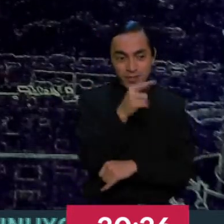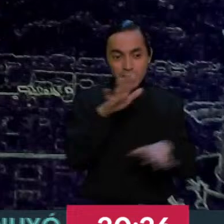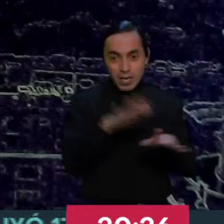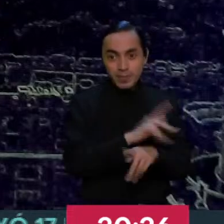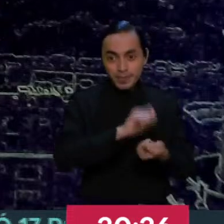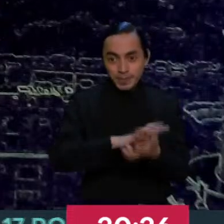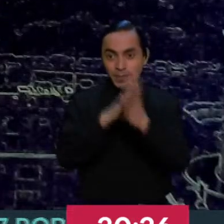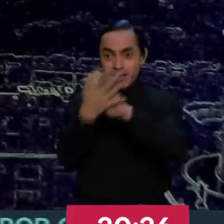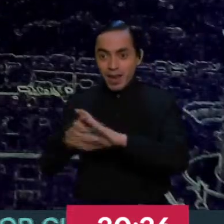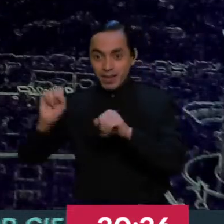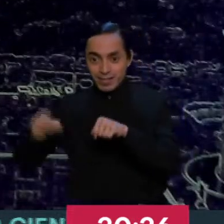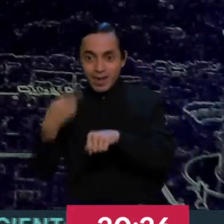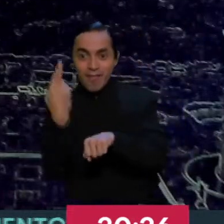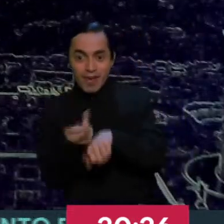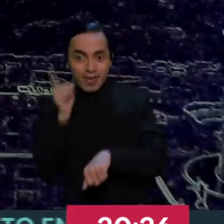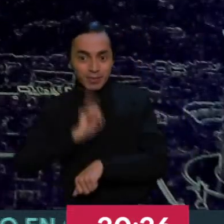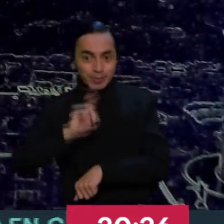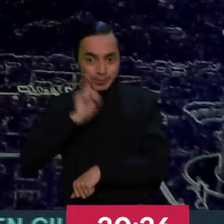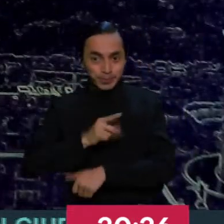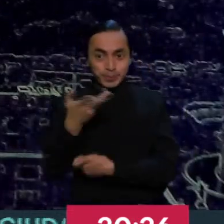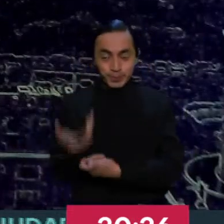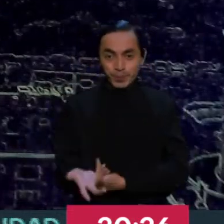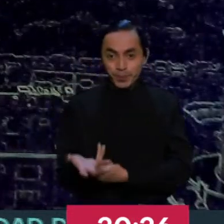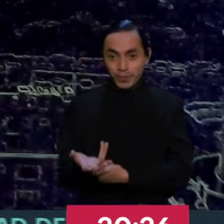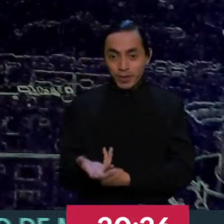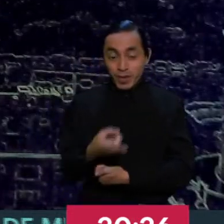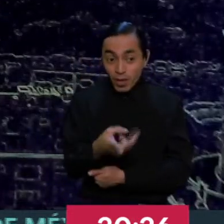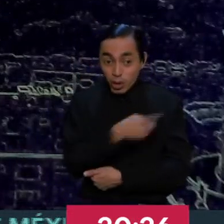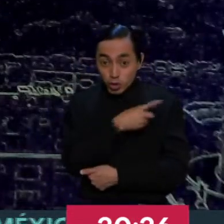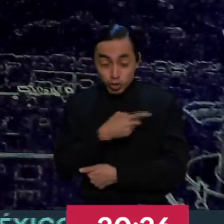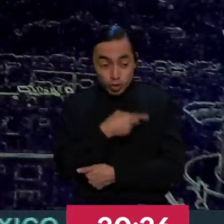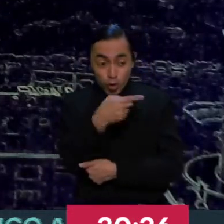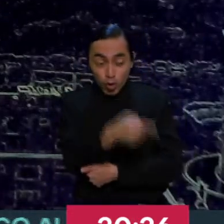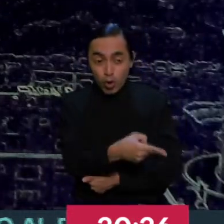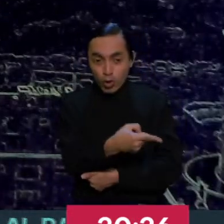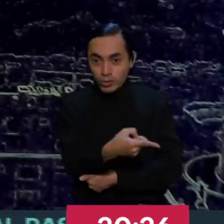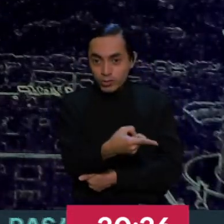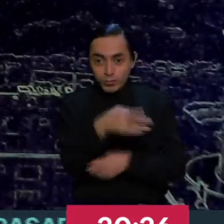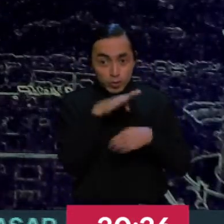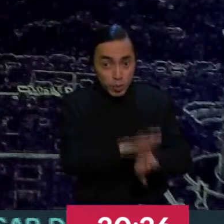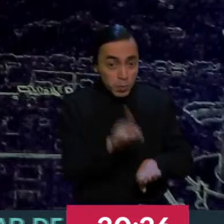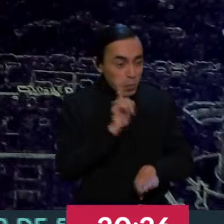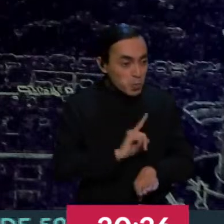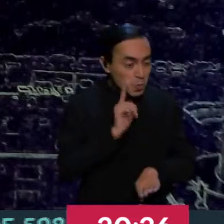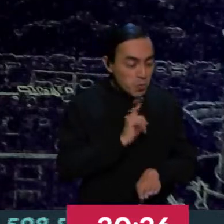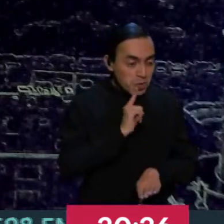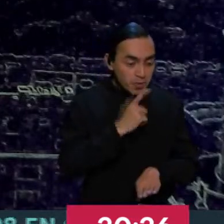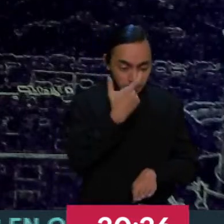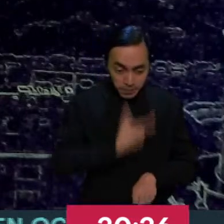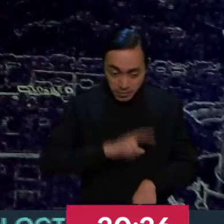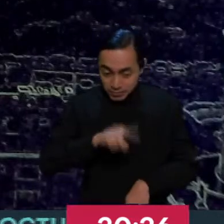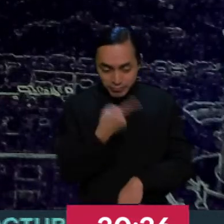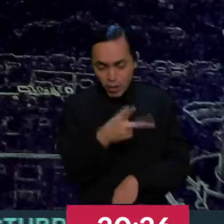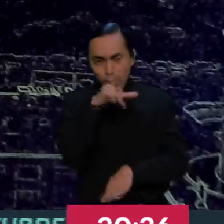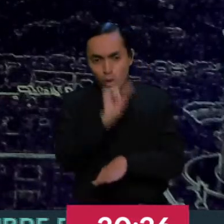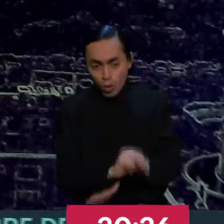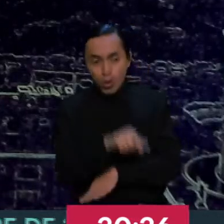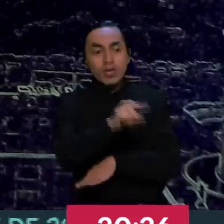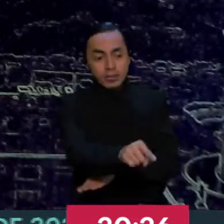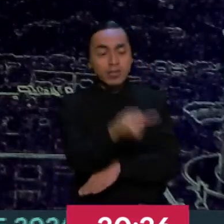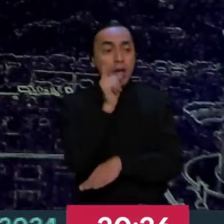convirtió en la Secretaría de las Mujeres. Entonces, no solo se trata del hecho de ser mujeres, sino se trata del hecho de que sean